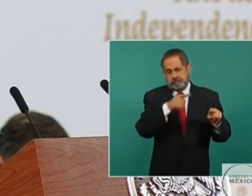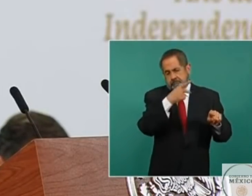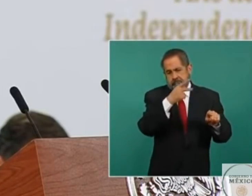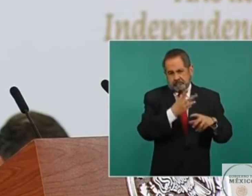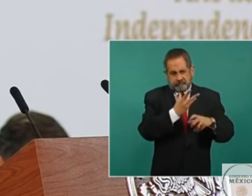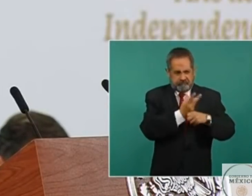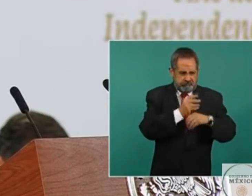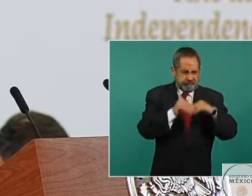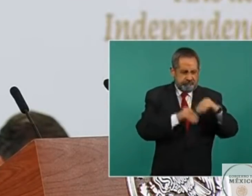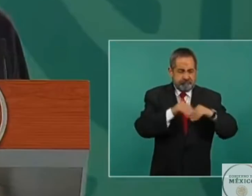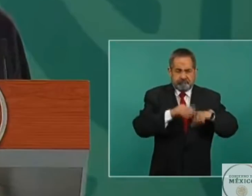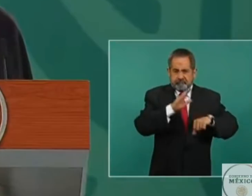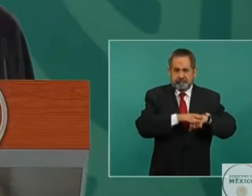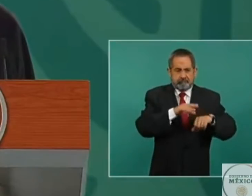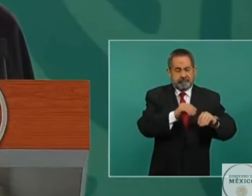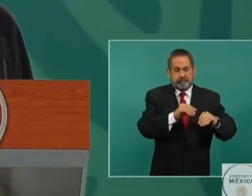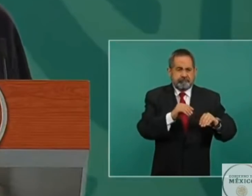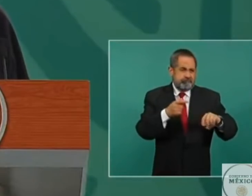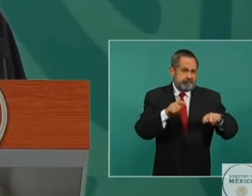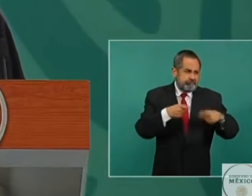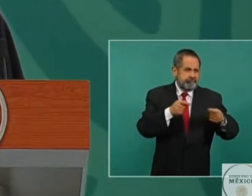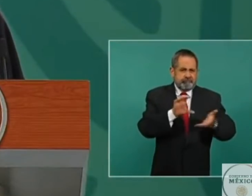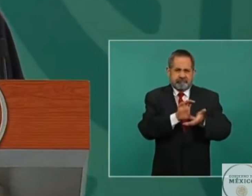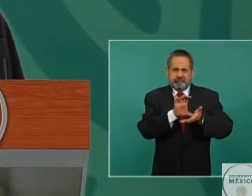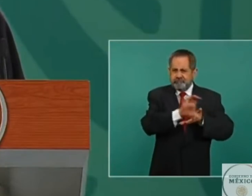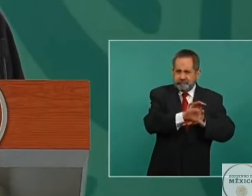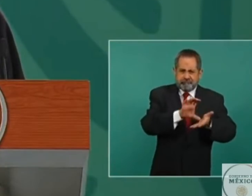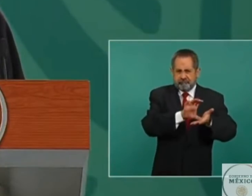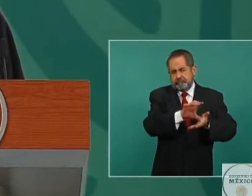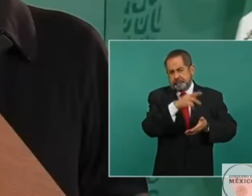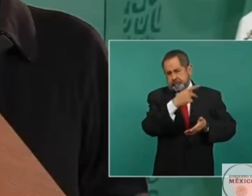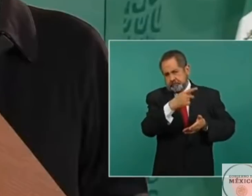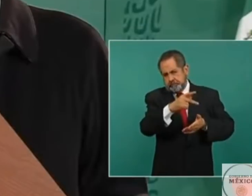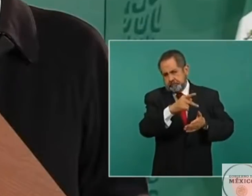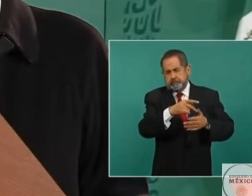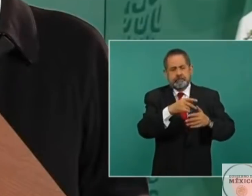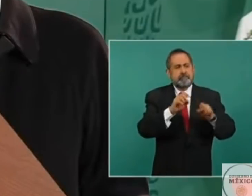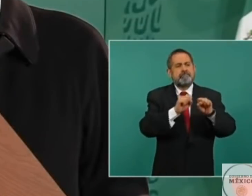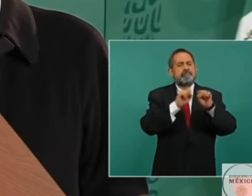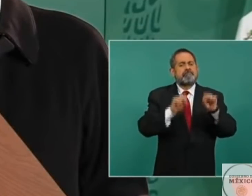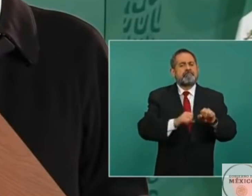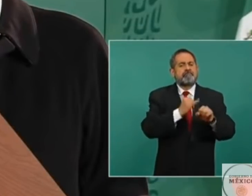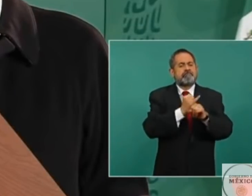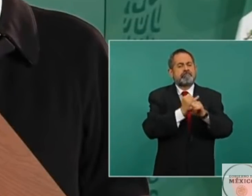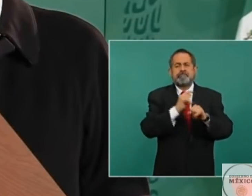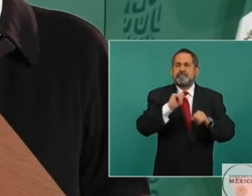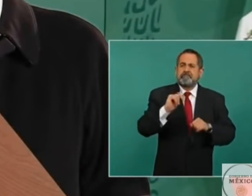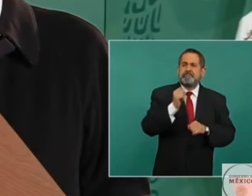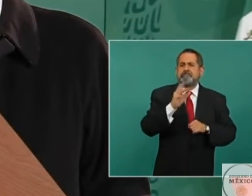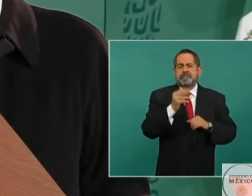reforzar con muchos recursos todo su sistema de